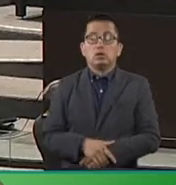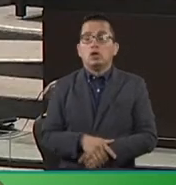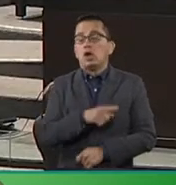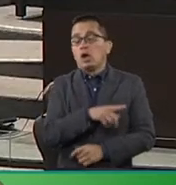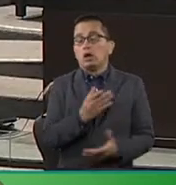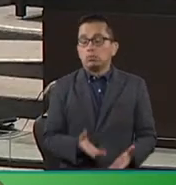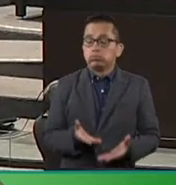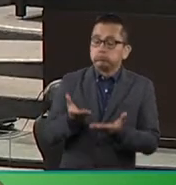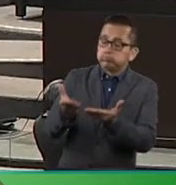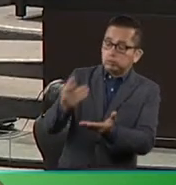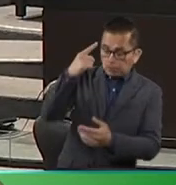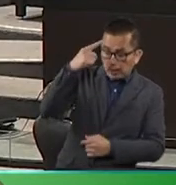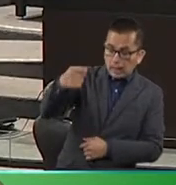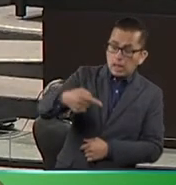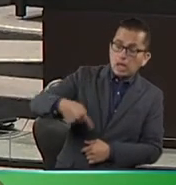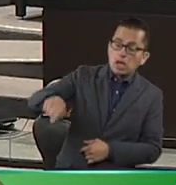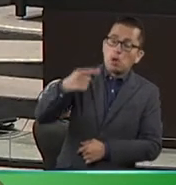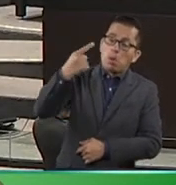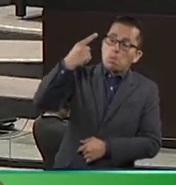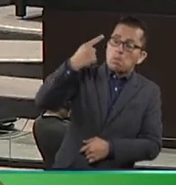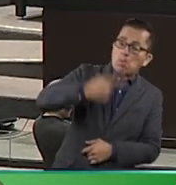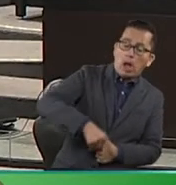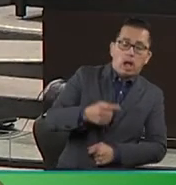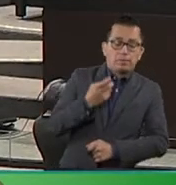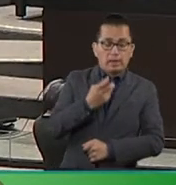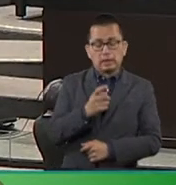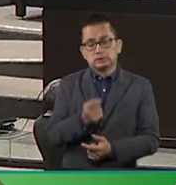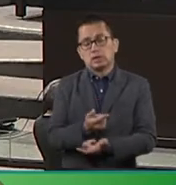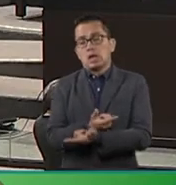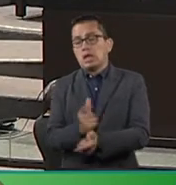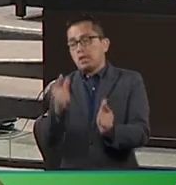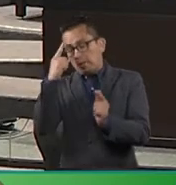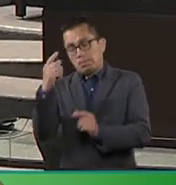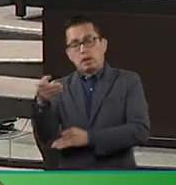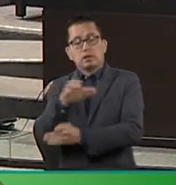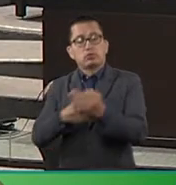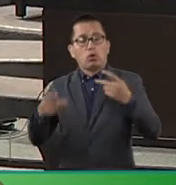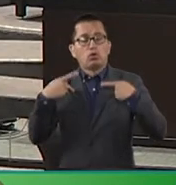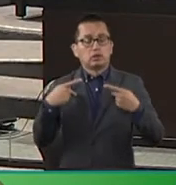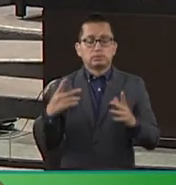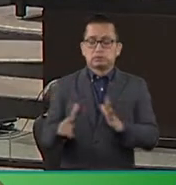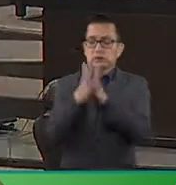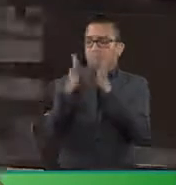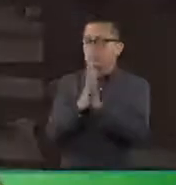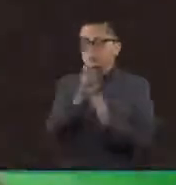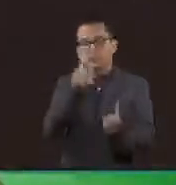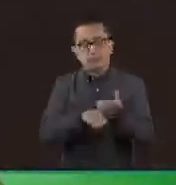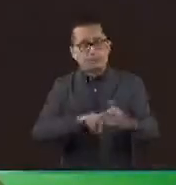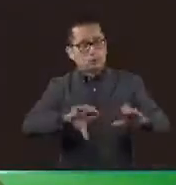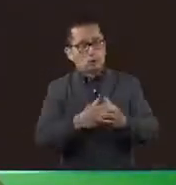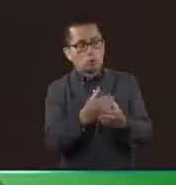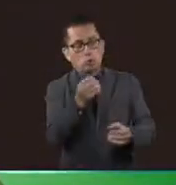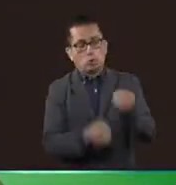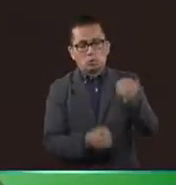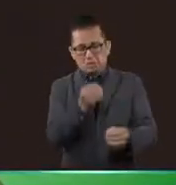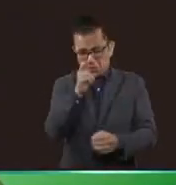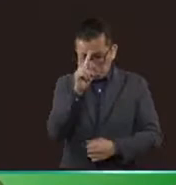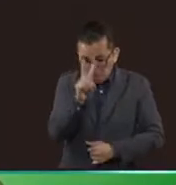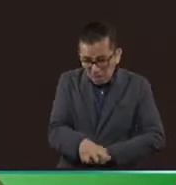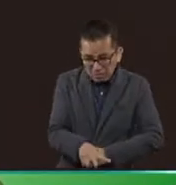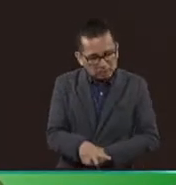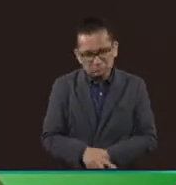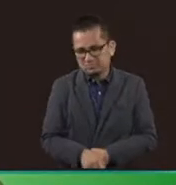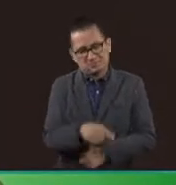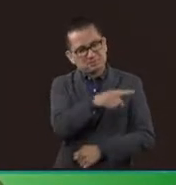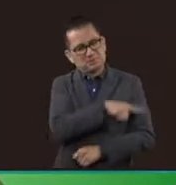están entregando el poder que están democratizando el poder judicial la realidad es una mera